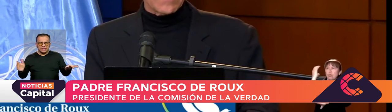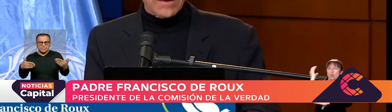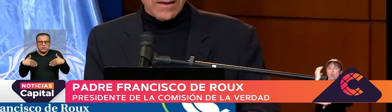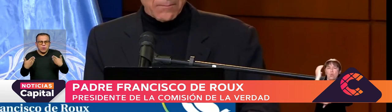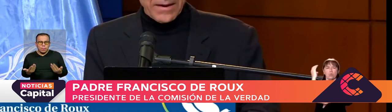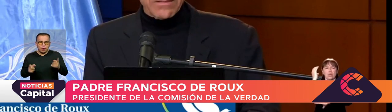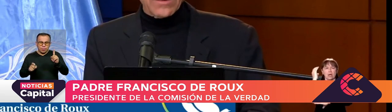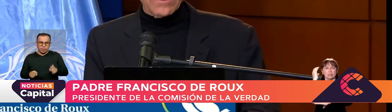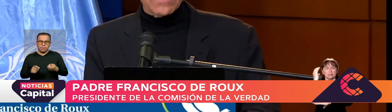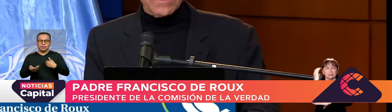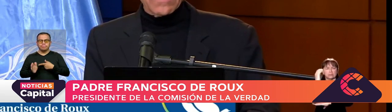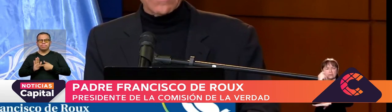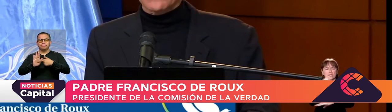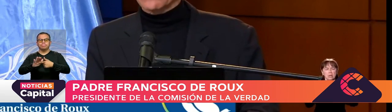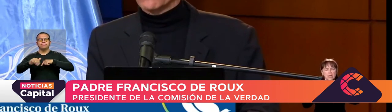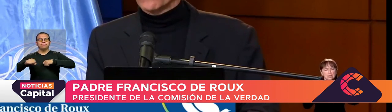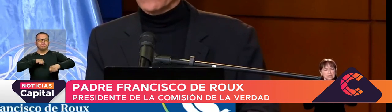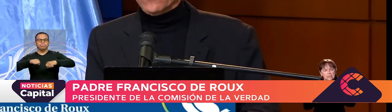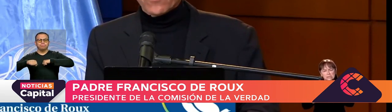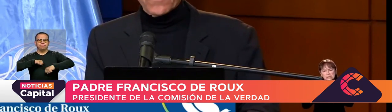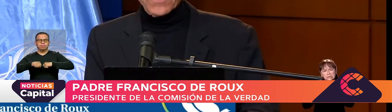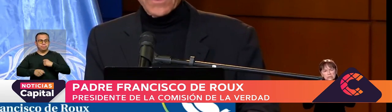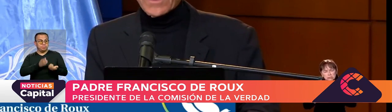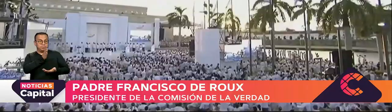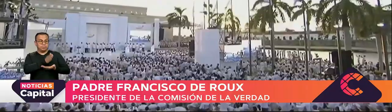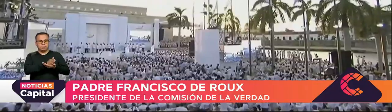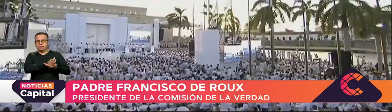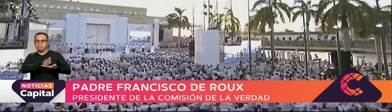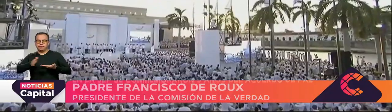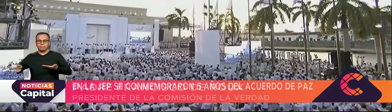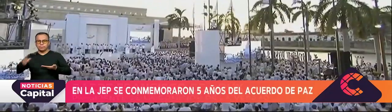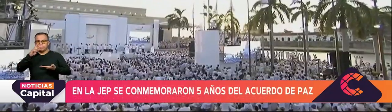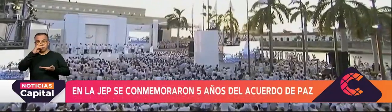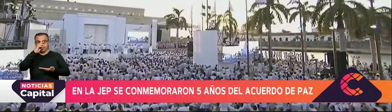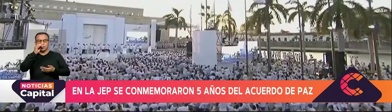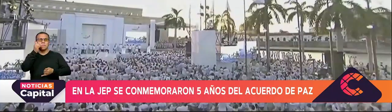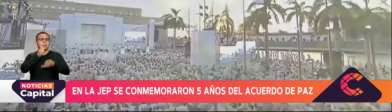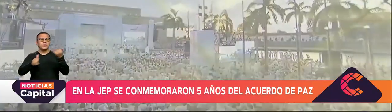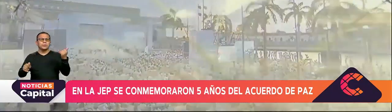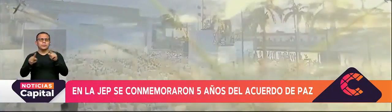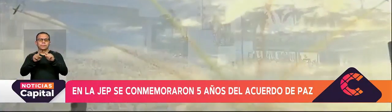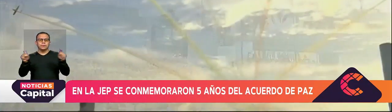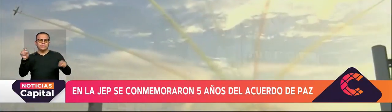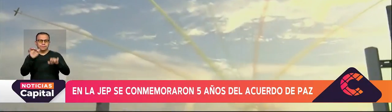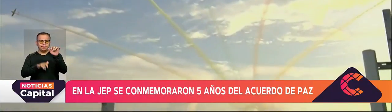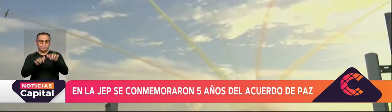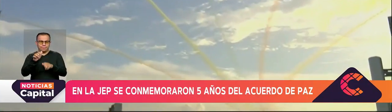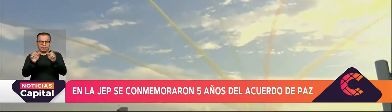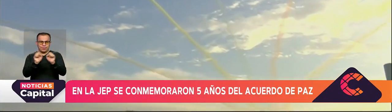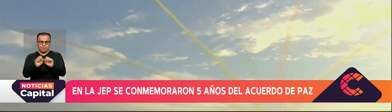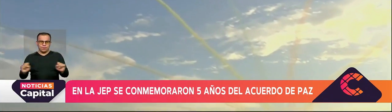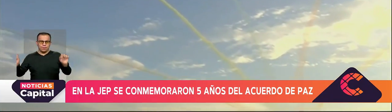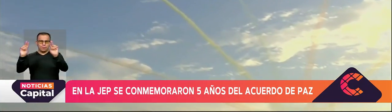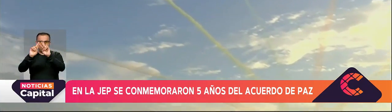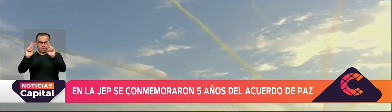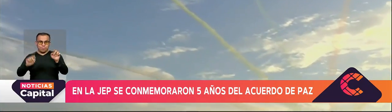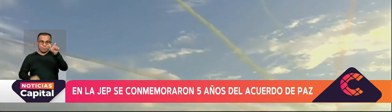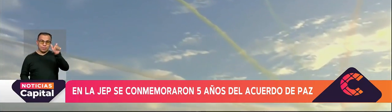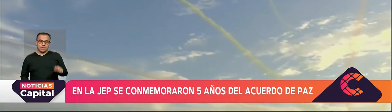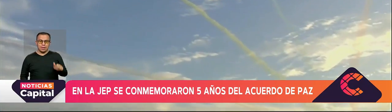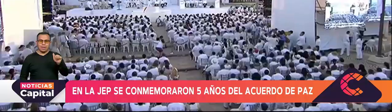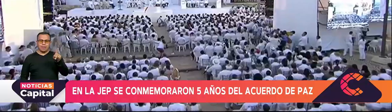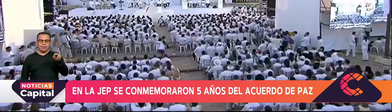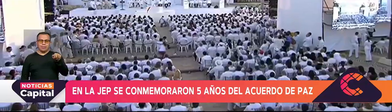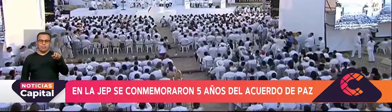ponerse en marcha desde ese momento. Por último, el secretario general de la Organización de Naciones Unidas, Antonio